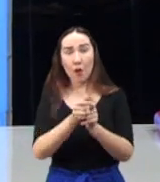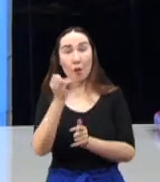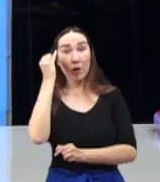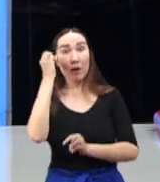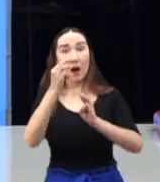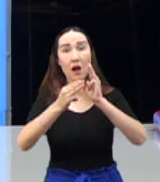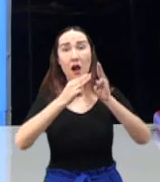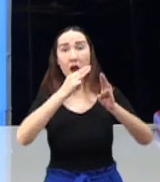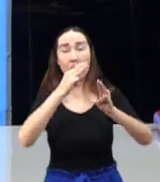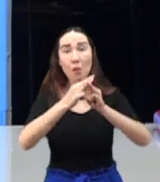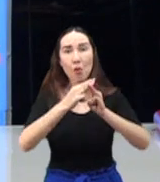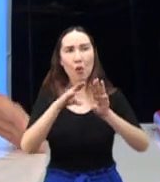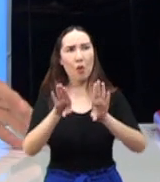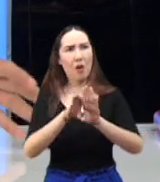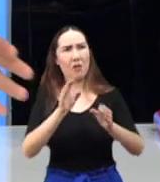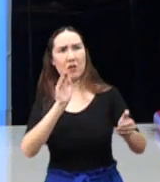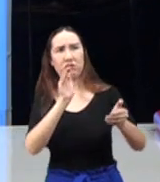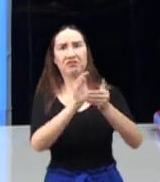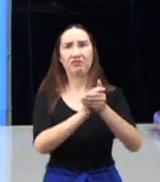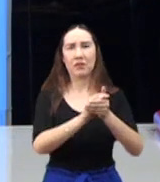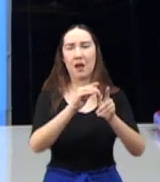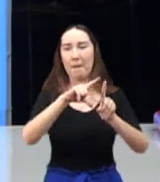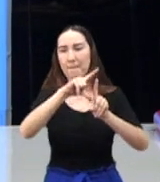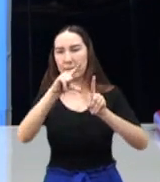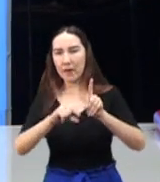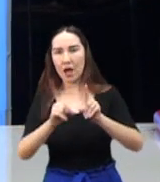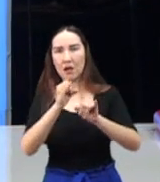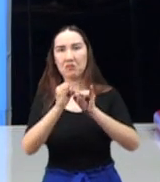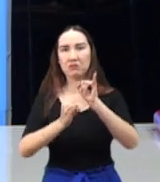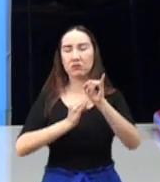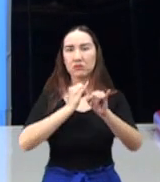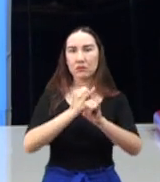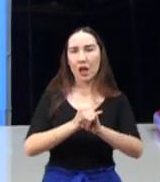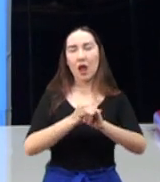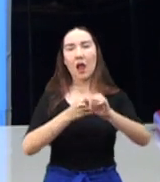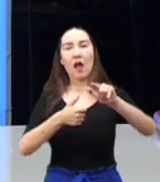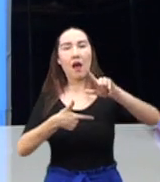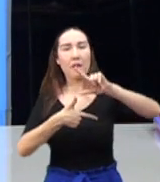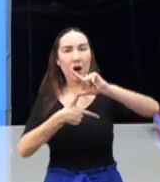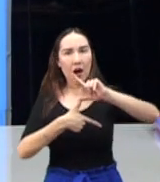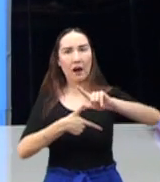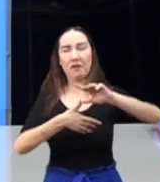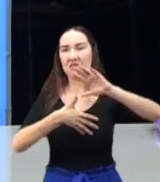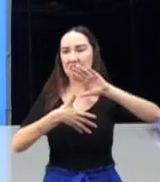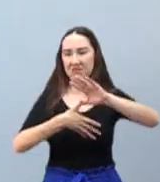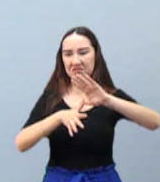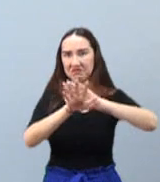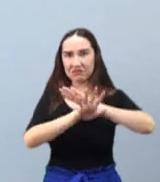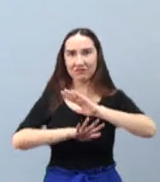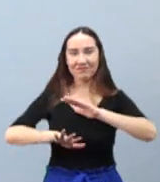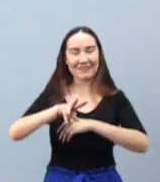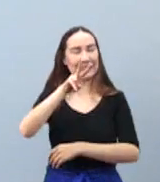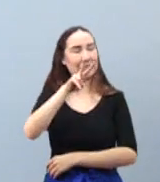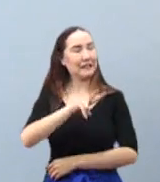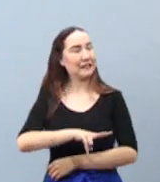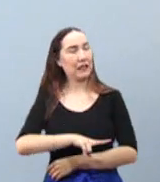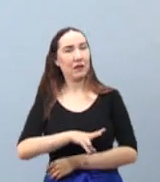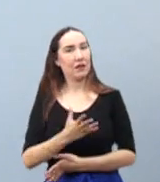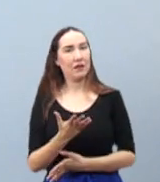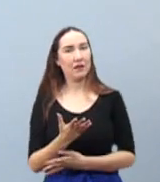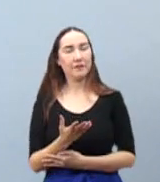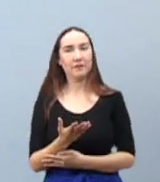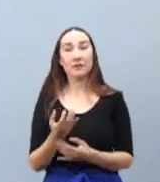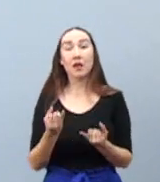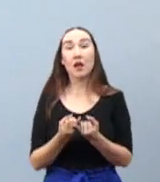este caso, obviamente, entendiéndolo en México y en América Latina, Centroamérica y prácticamente en este continente. Imagínate, sobre el tema que